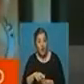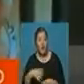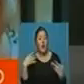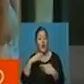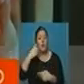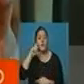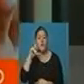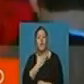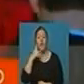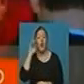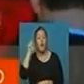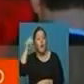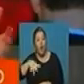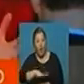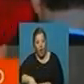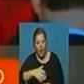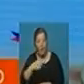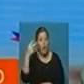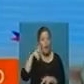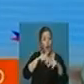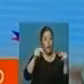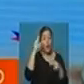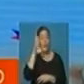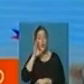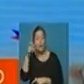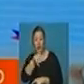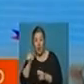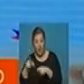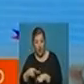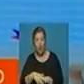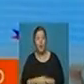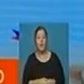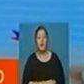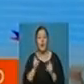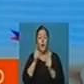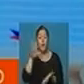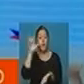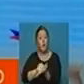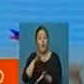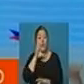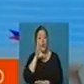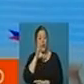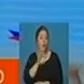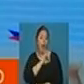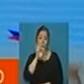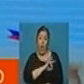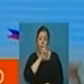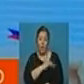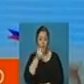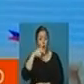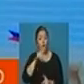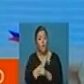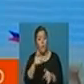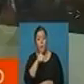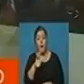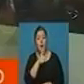Pacífico, se definió entre Japón y Estados Unidos en las Islas de Filipinas. Después estuvo ocupada por Estados Unidos durante muchos años. Voy a traer un dato que me